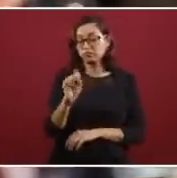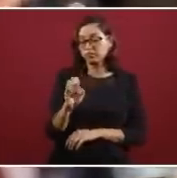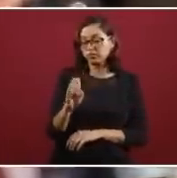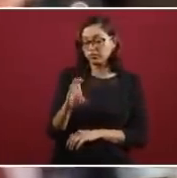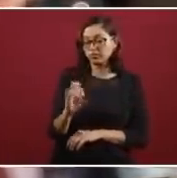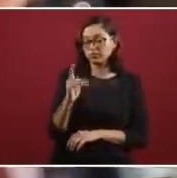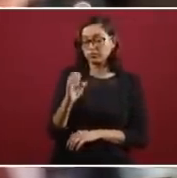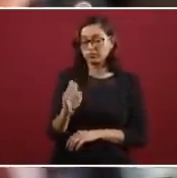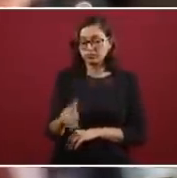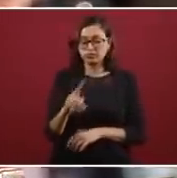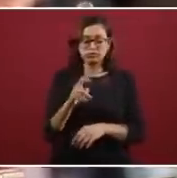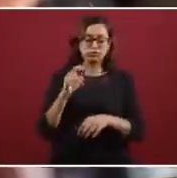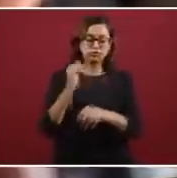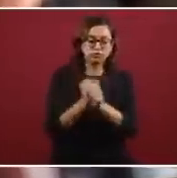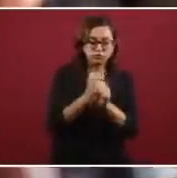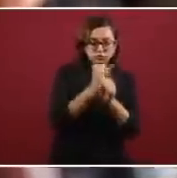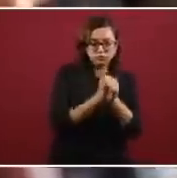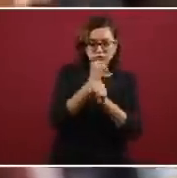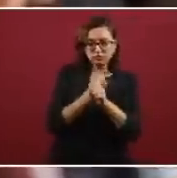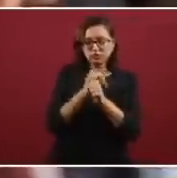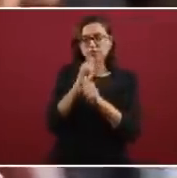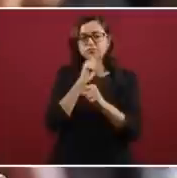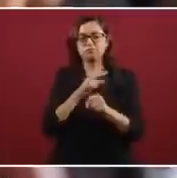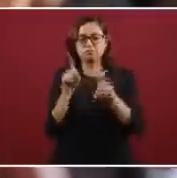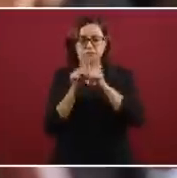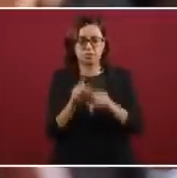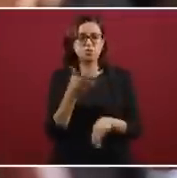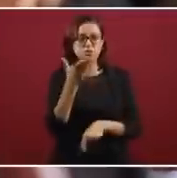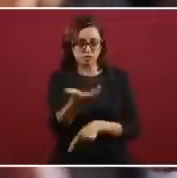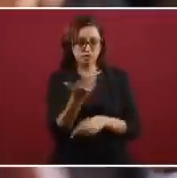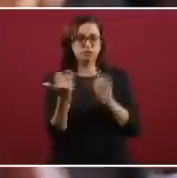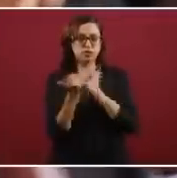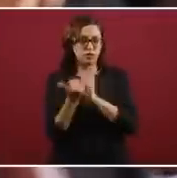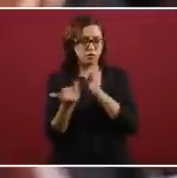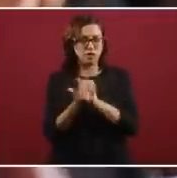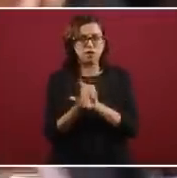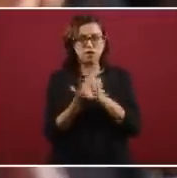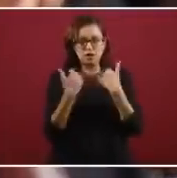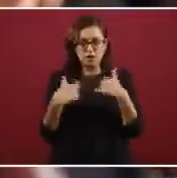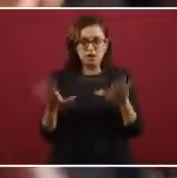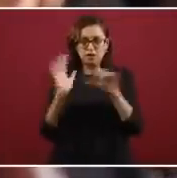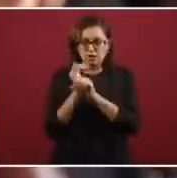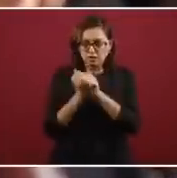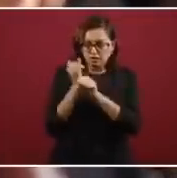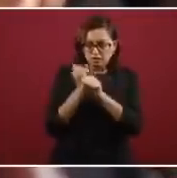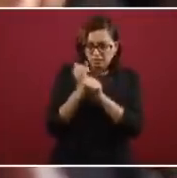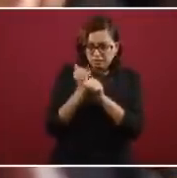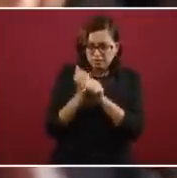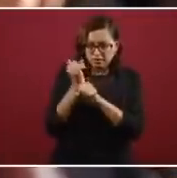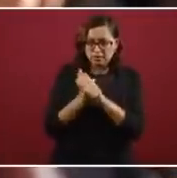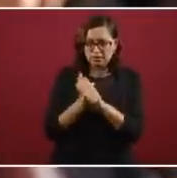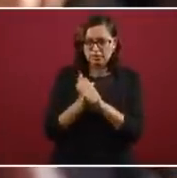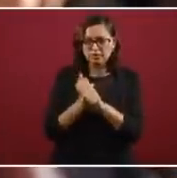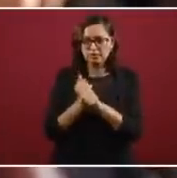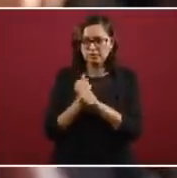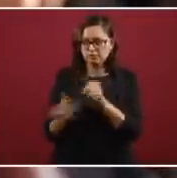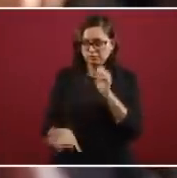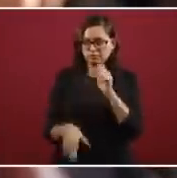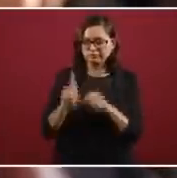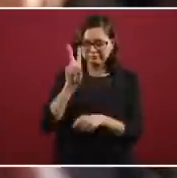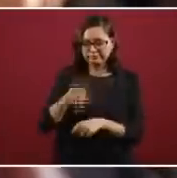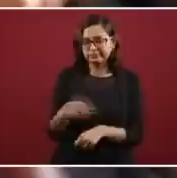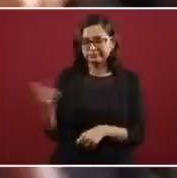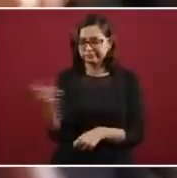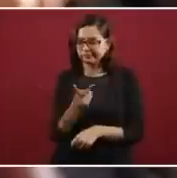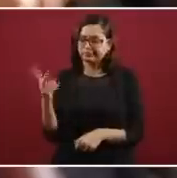compromete a investigar. Y usted también llegó a comentar que, pues, si después de esta investigación salían culpables,